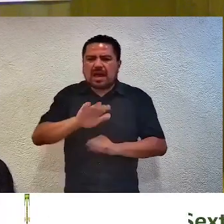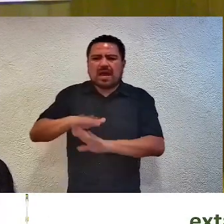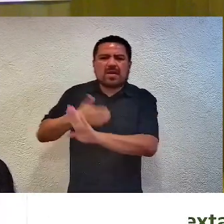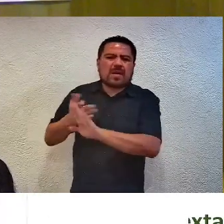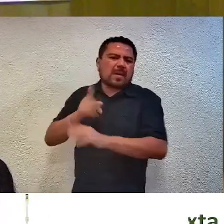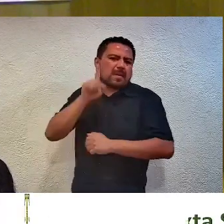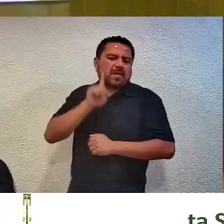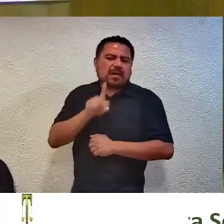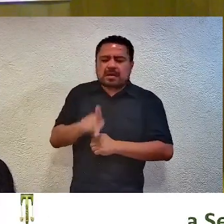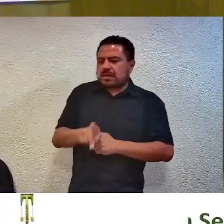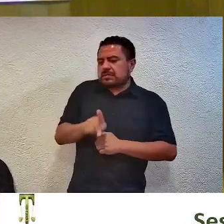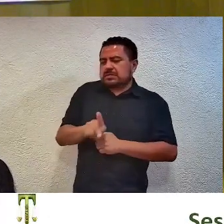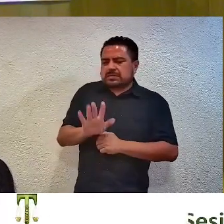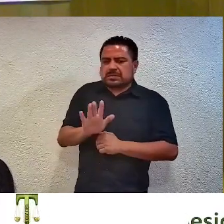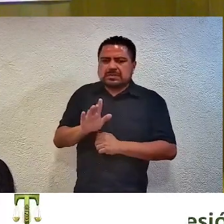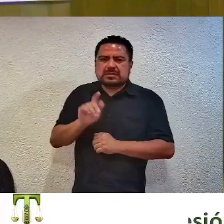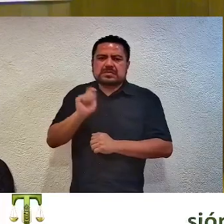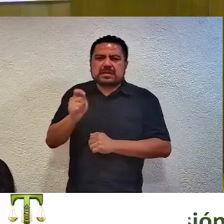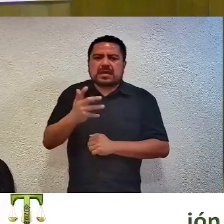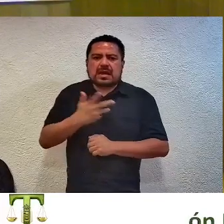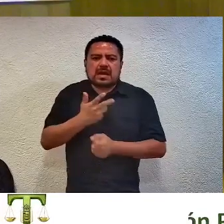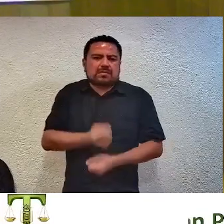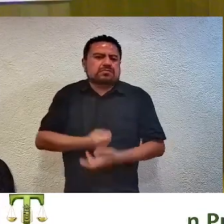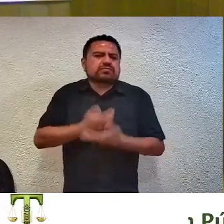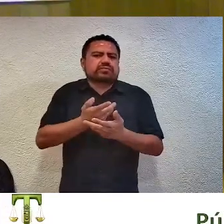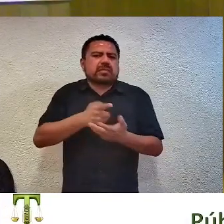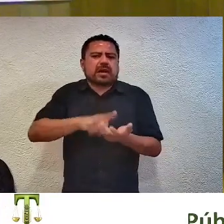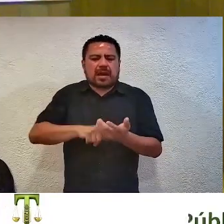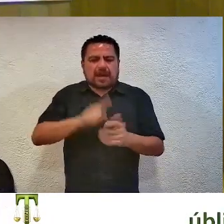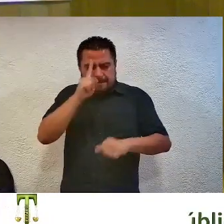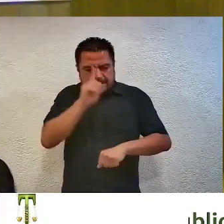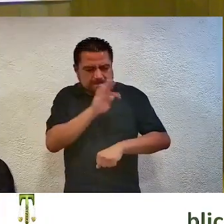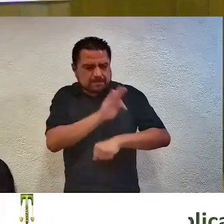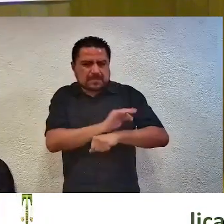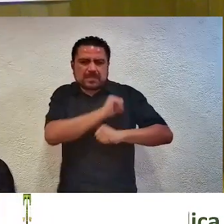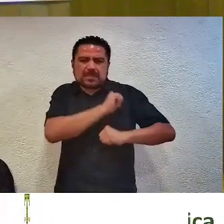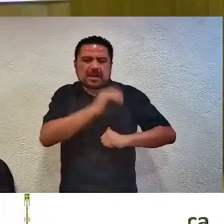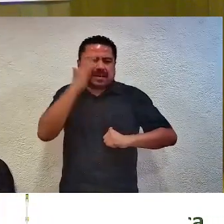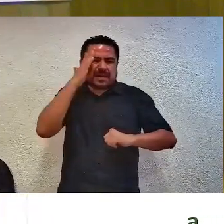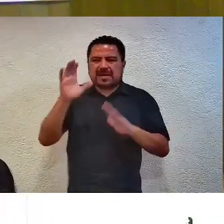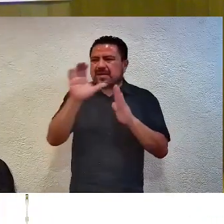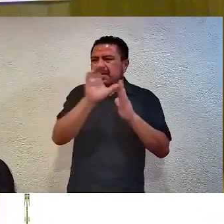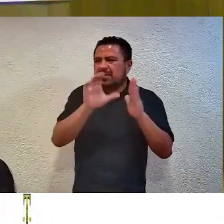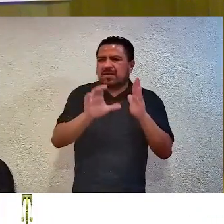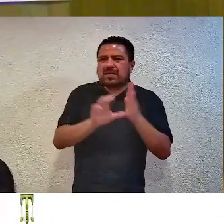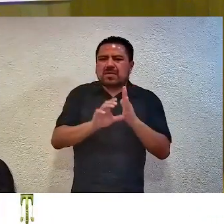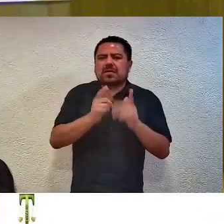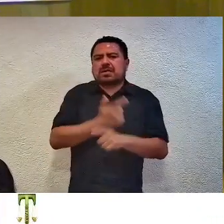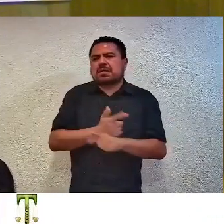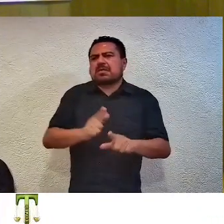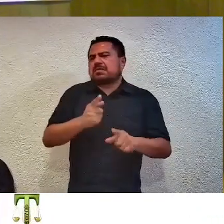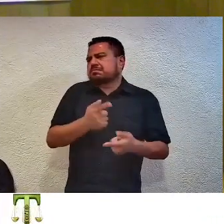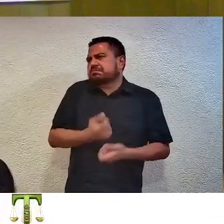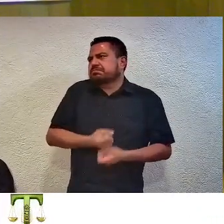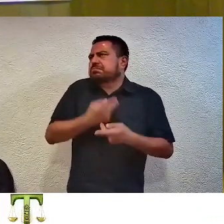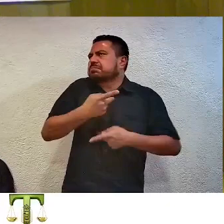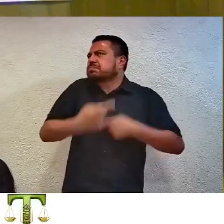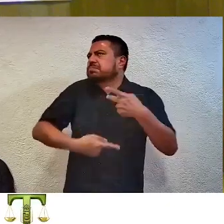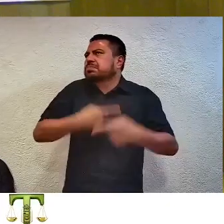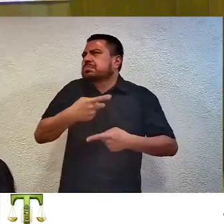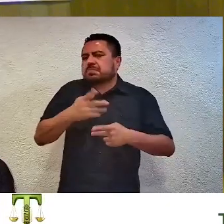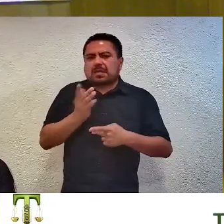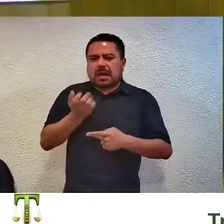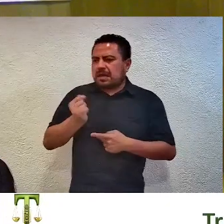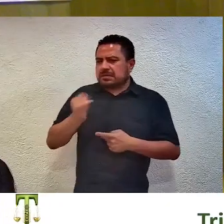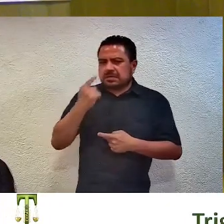que aparentemente se está en presencia de expresiones que están amparadas bajo el principio constitucional de libertad de expresión, toda vez que estimó